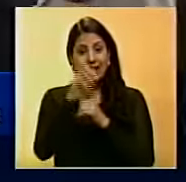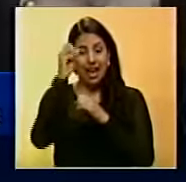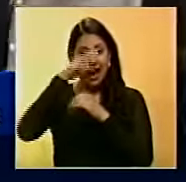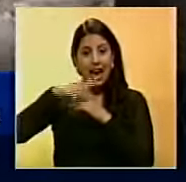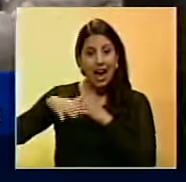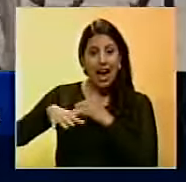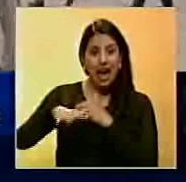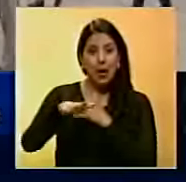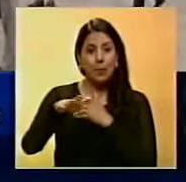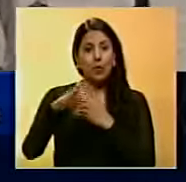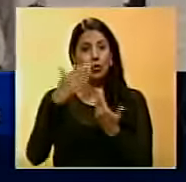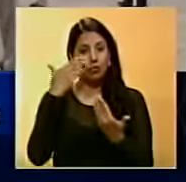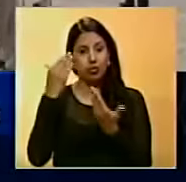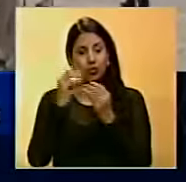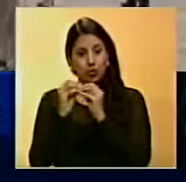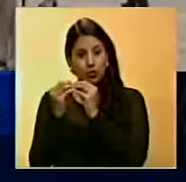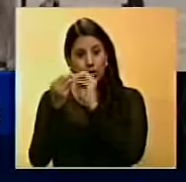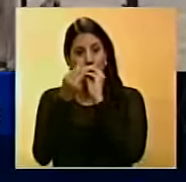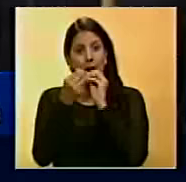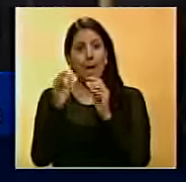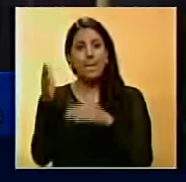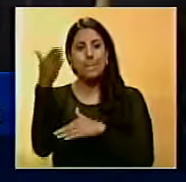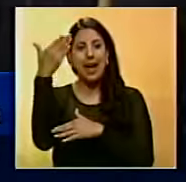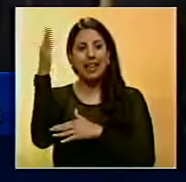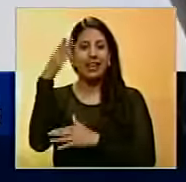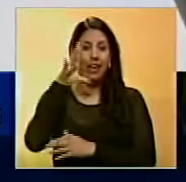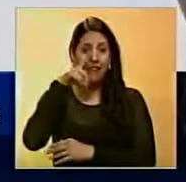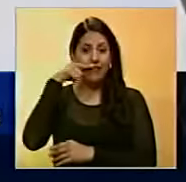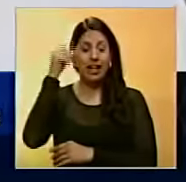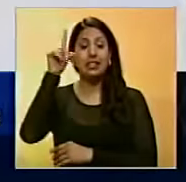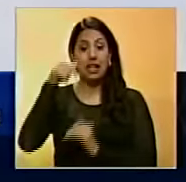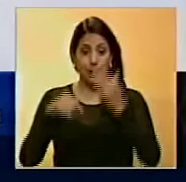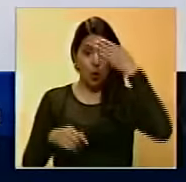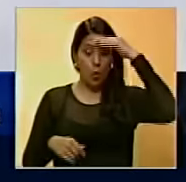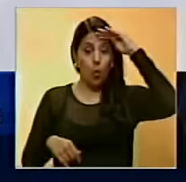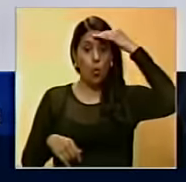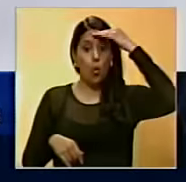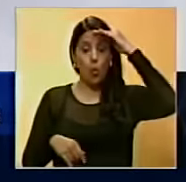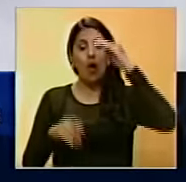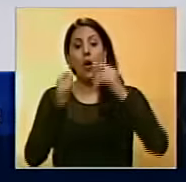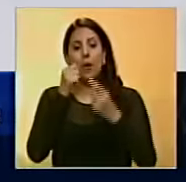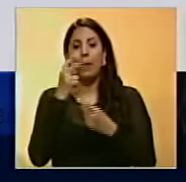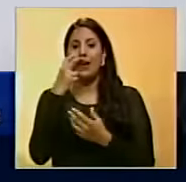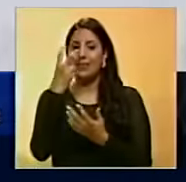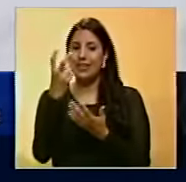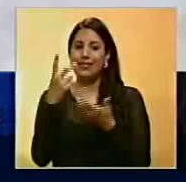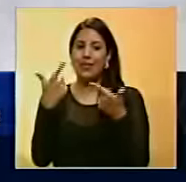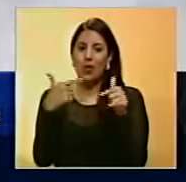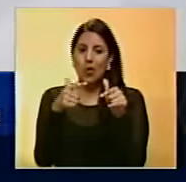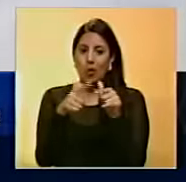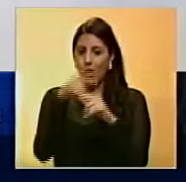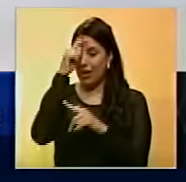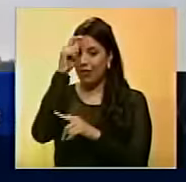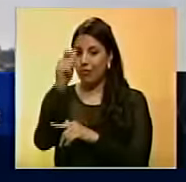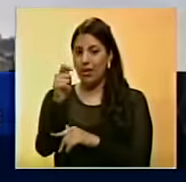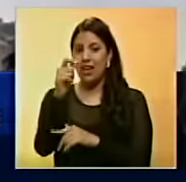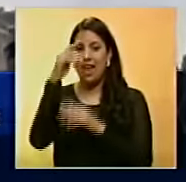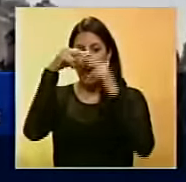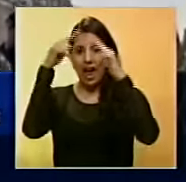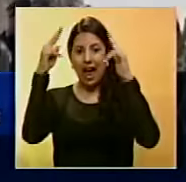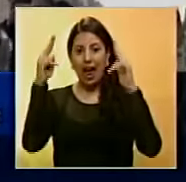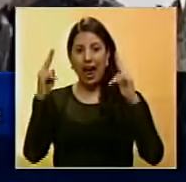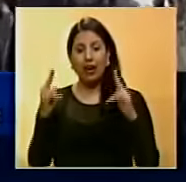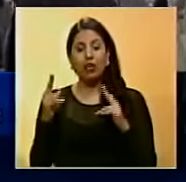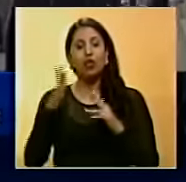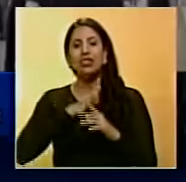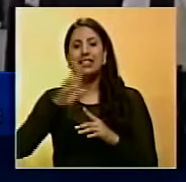cicios decorada para la ocasión con banderas francesas y cubanas Castro presenció una ceremonia solemne en el arco del triunfo de